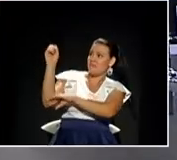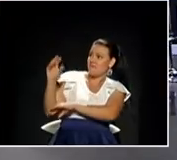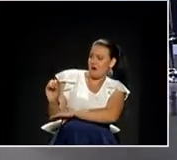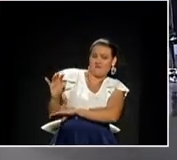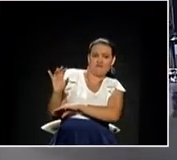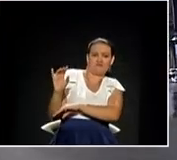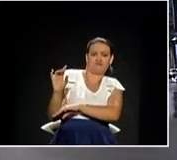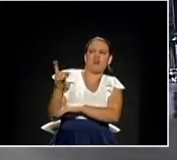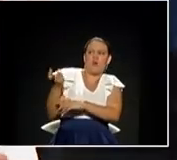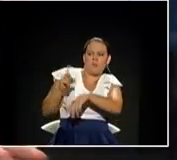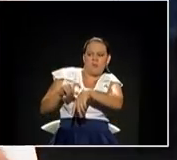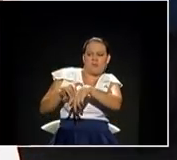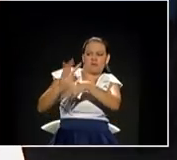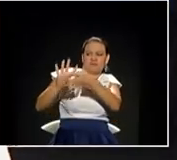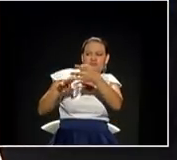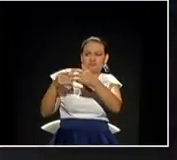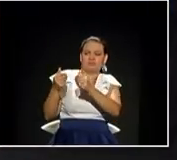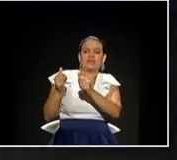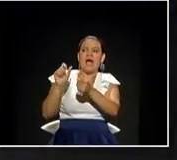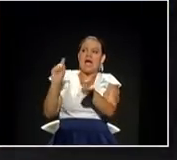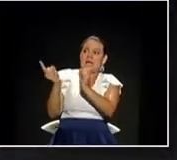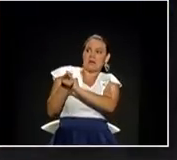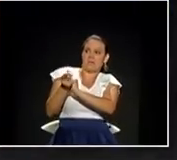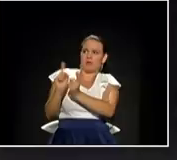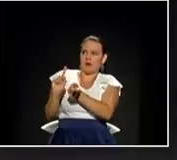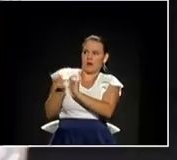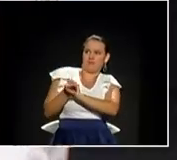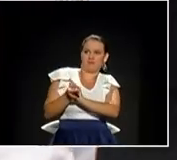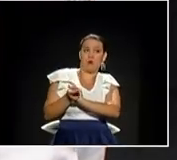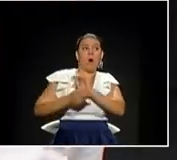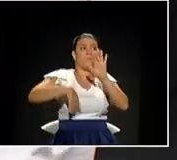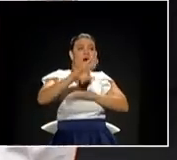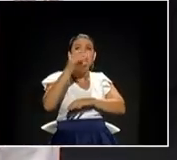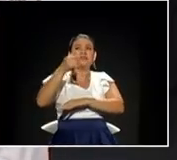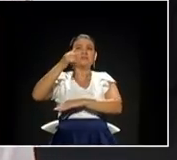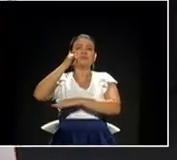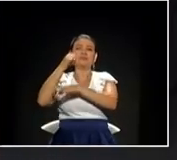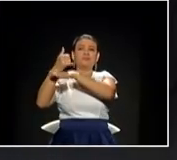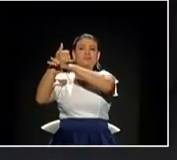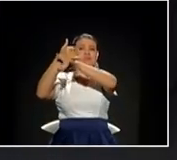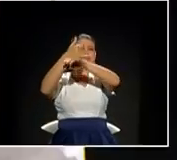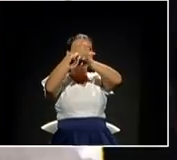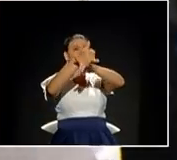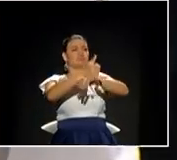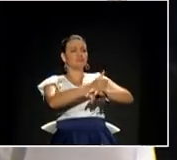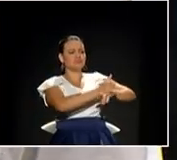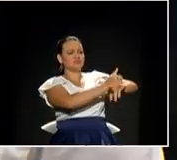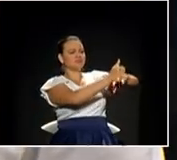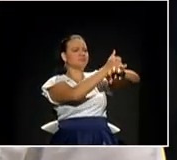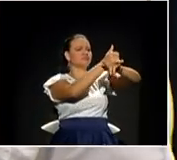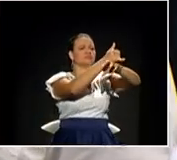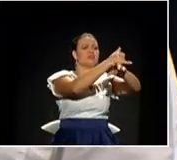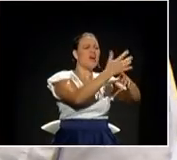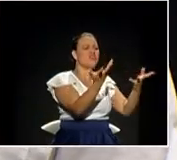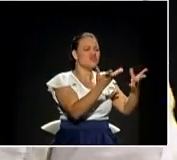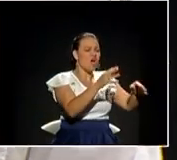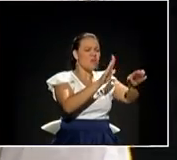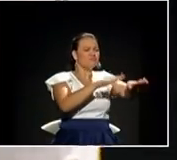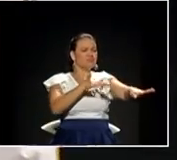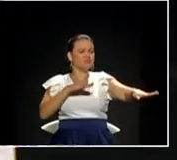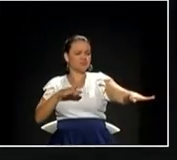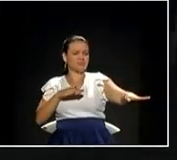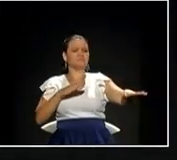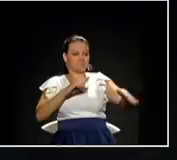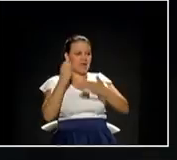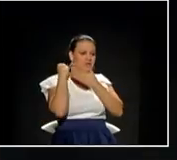en que con drones sepamos cuáles son las zonas más calientes es un punto importante nosotros tenemos que avanzar a que la secretaria movilidad reaccione mucho más rápido